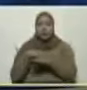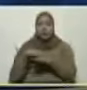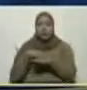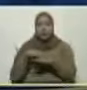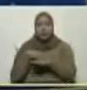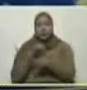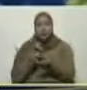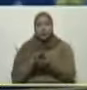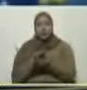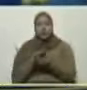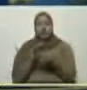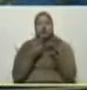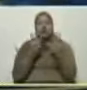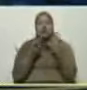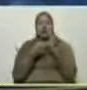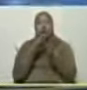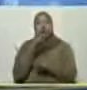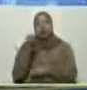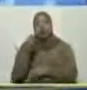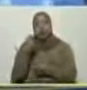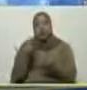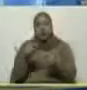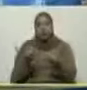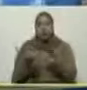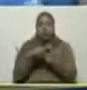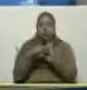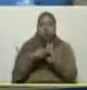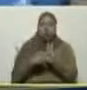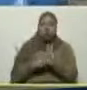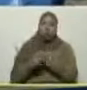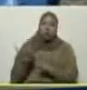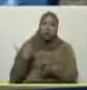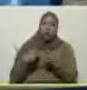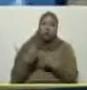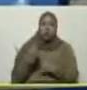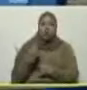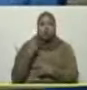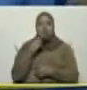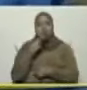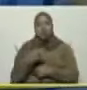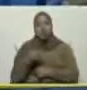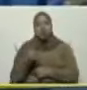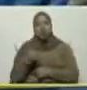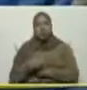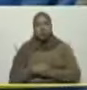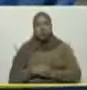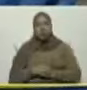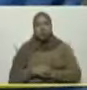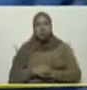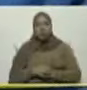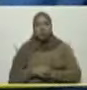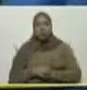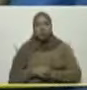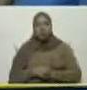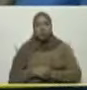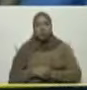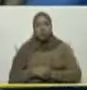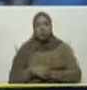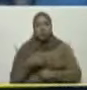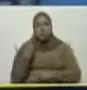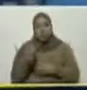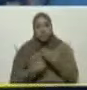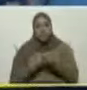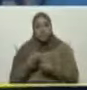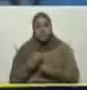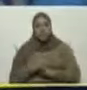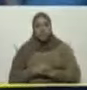lanzaron 930 sanciones no nos vendía ni un repuesto Ni uno ni uno